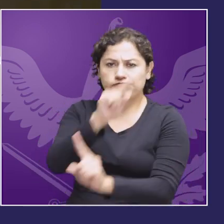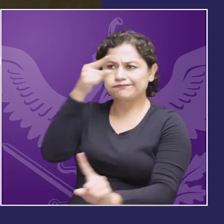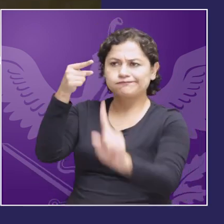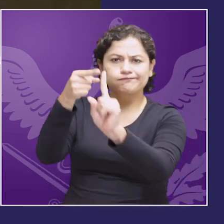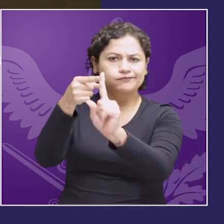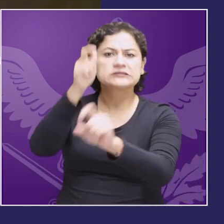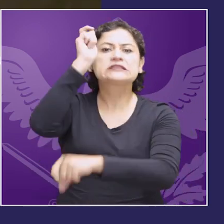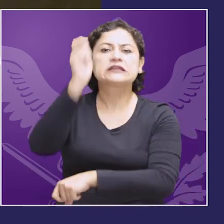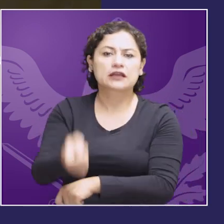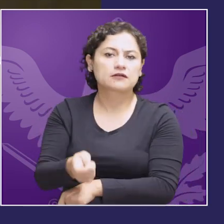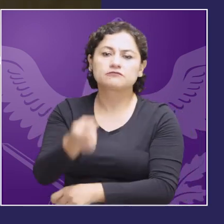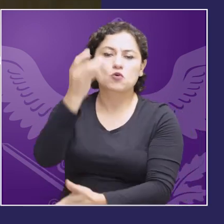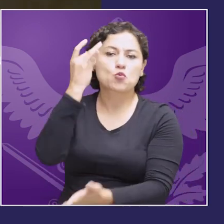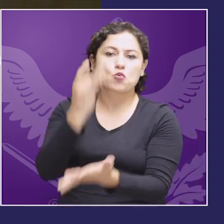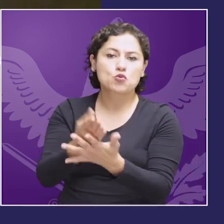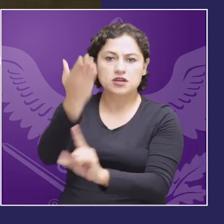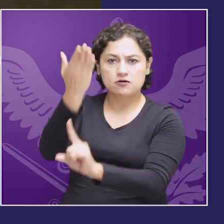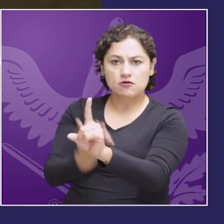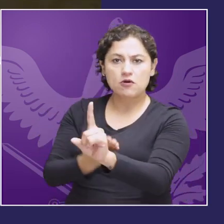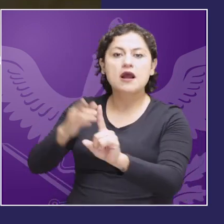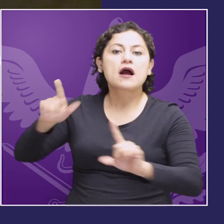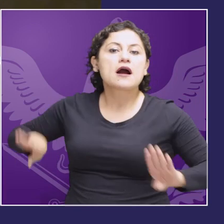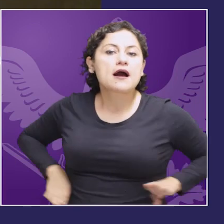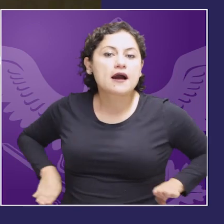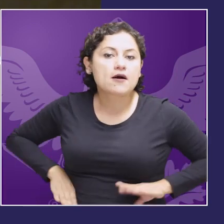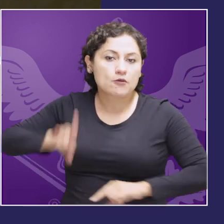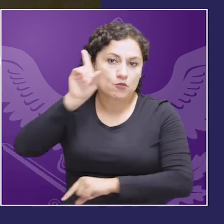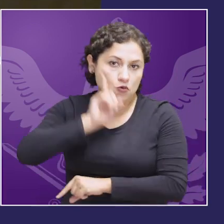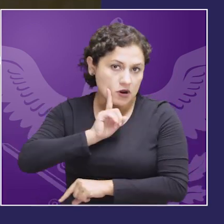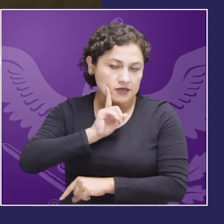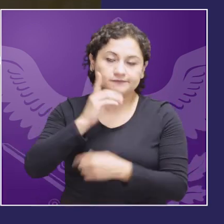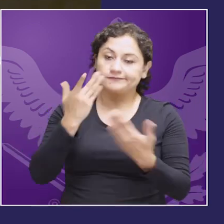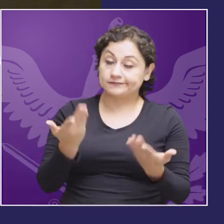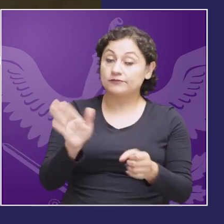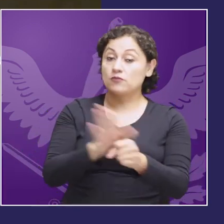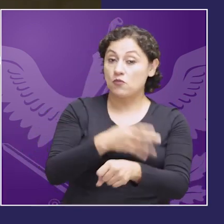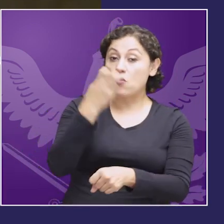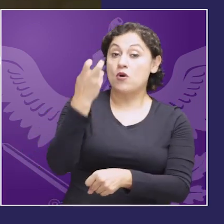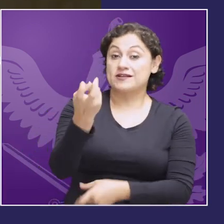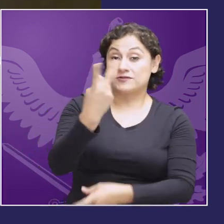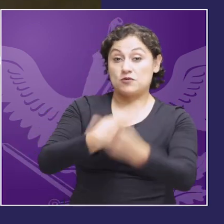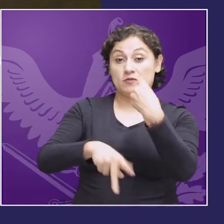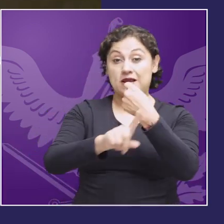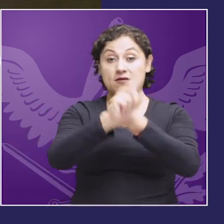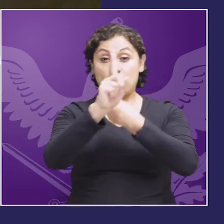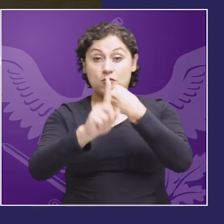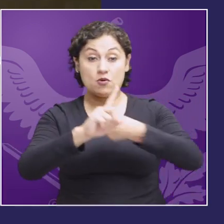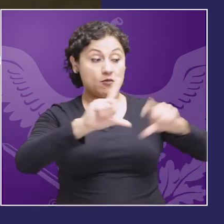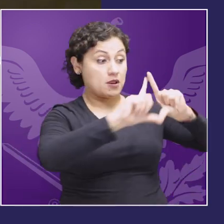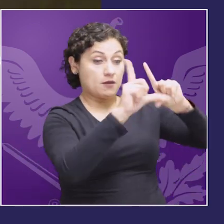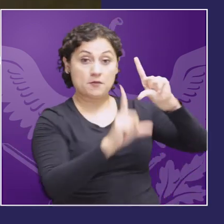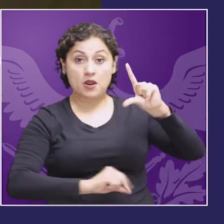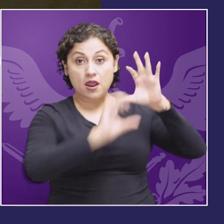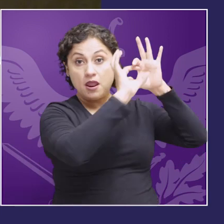deben considerarse como feminicidio, y otros que son más escuetos, que se refieren más ampliamente simplemente a las razones de género,